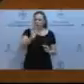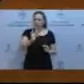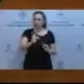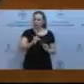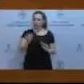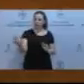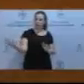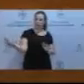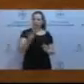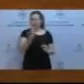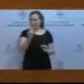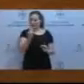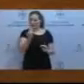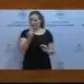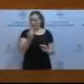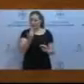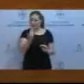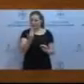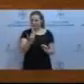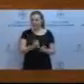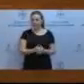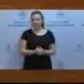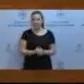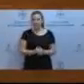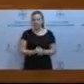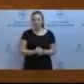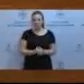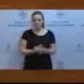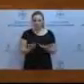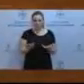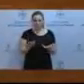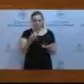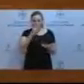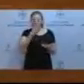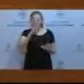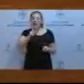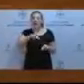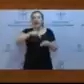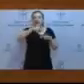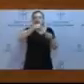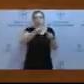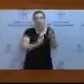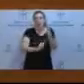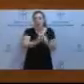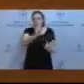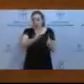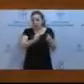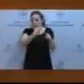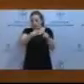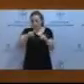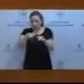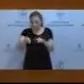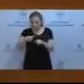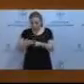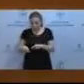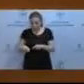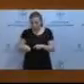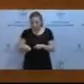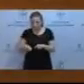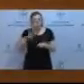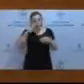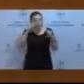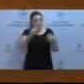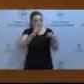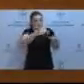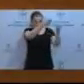se nos cae encima. Vamos a ver, por responderle a alguna de las cuestiones, que no debería ser, por cierto, que le respondiera a